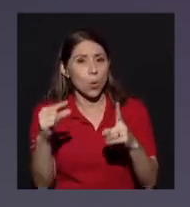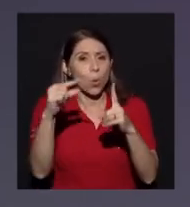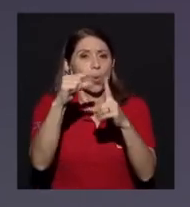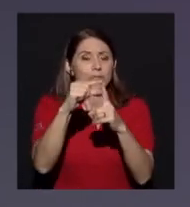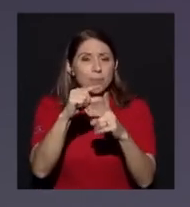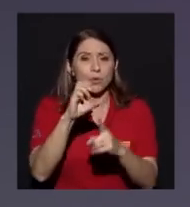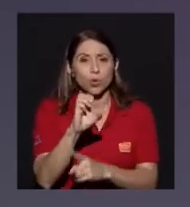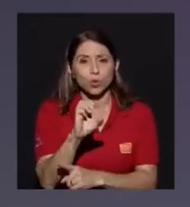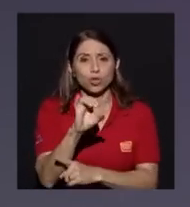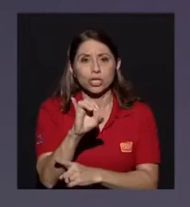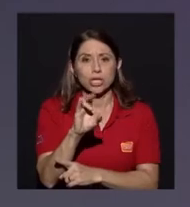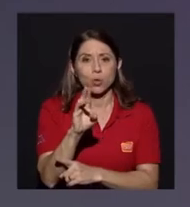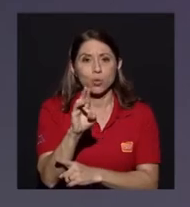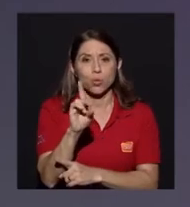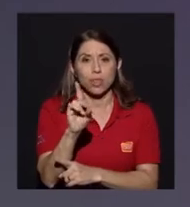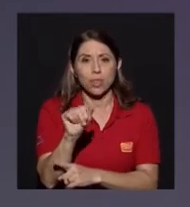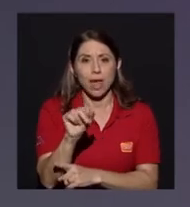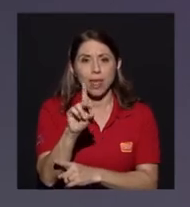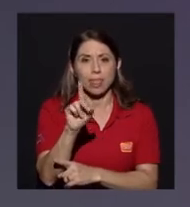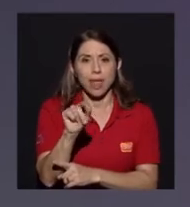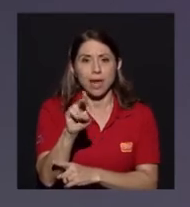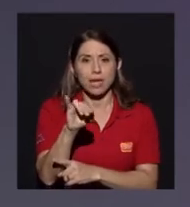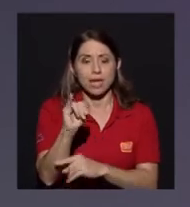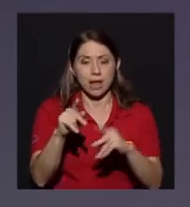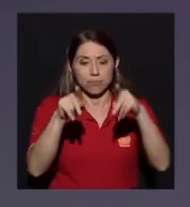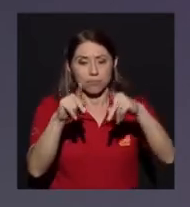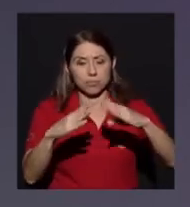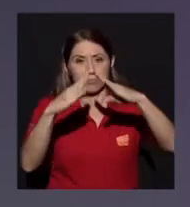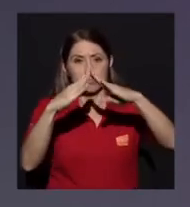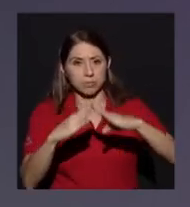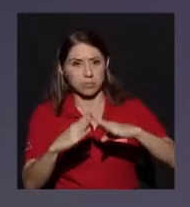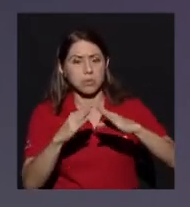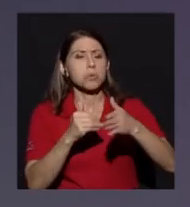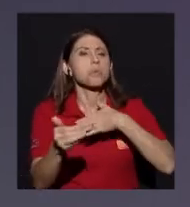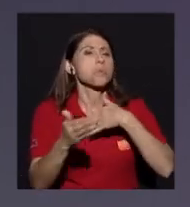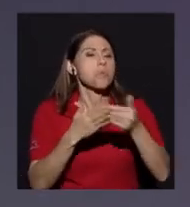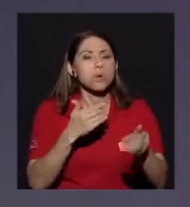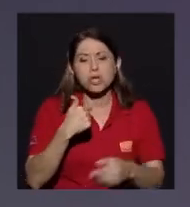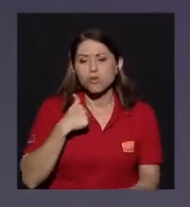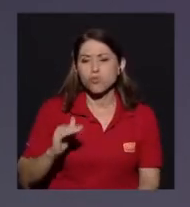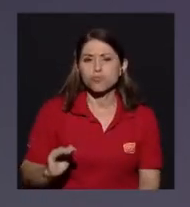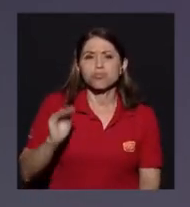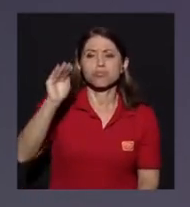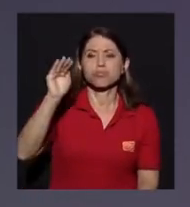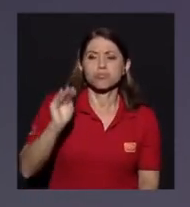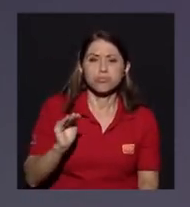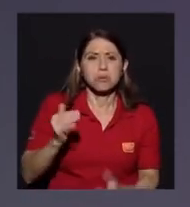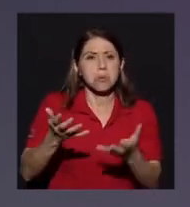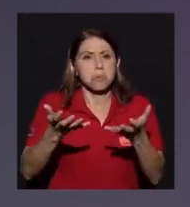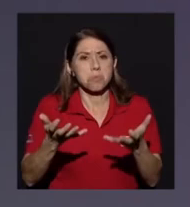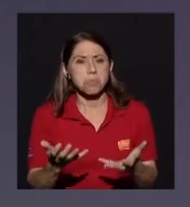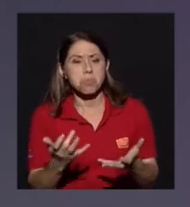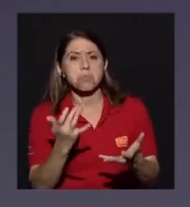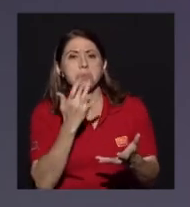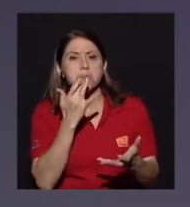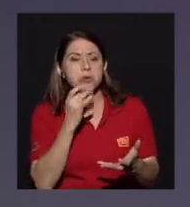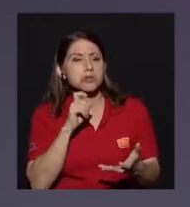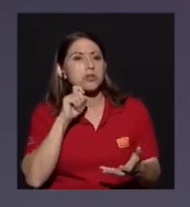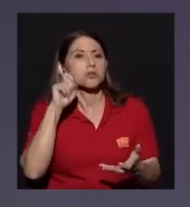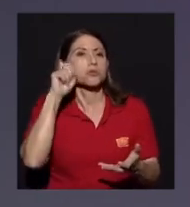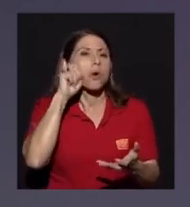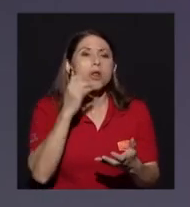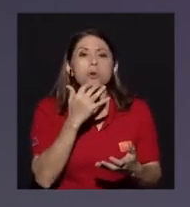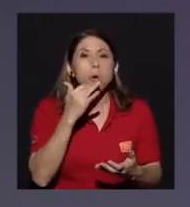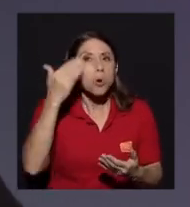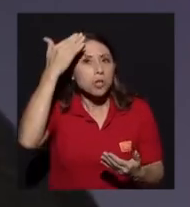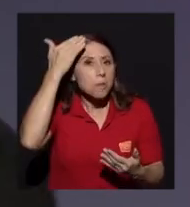implica que independientemente de mi estatura en orientación sexual mi peso mi color de pelo no